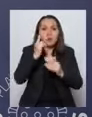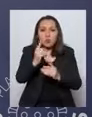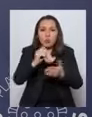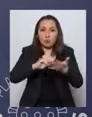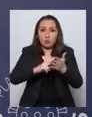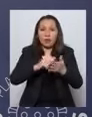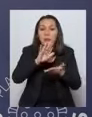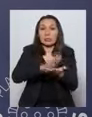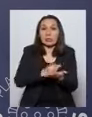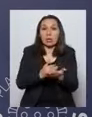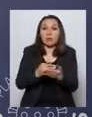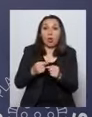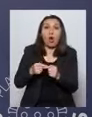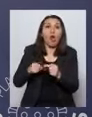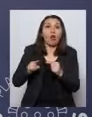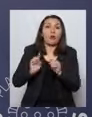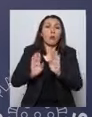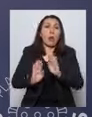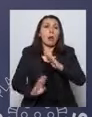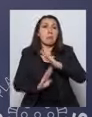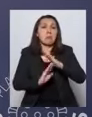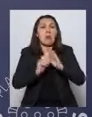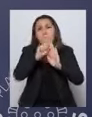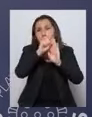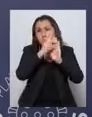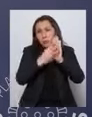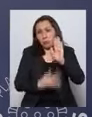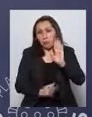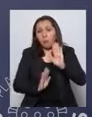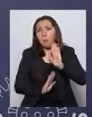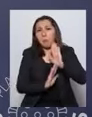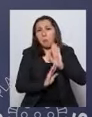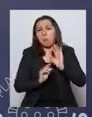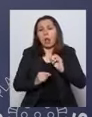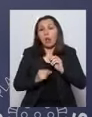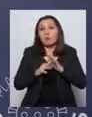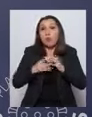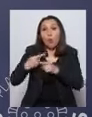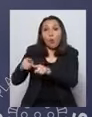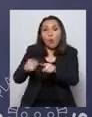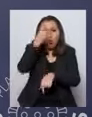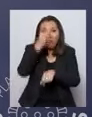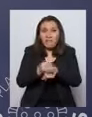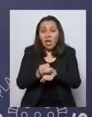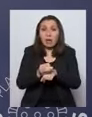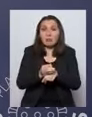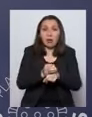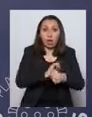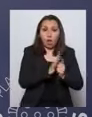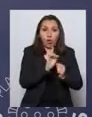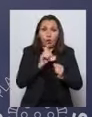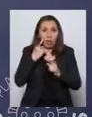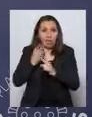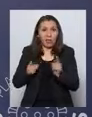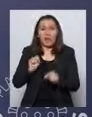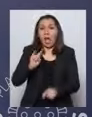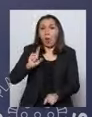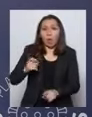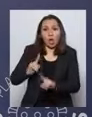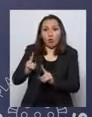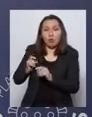pero estamos acumulando una lista de espera significativa auge y no auge de otras enfermedades a las que vamos a tener que atender